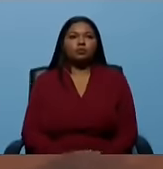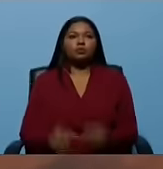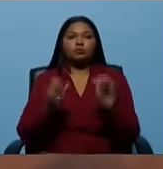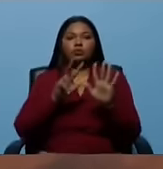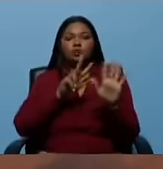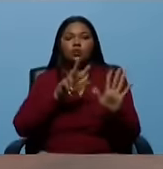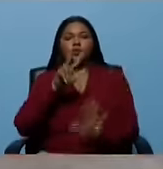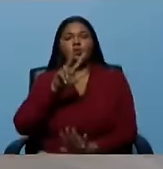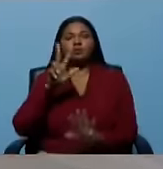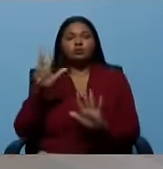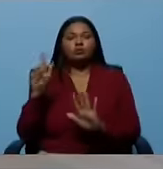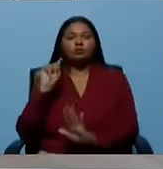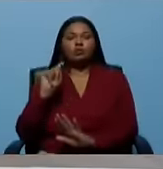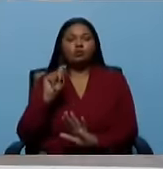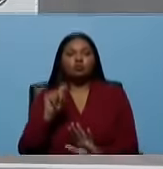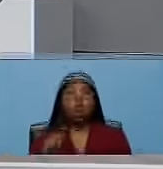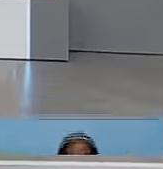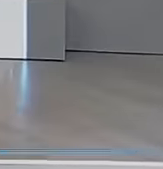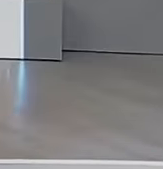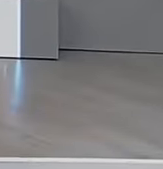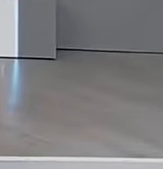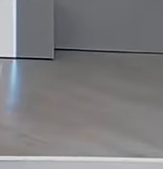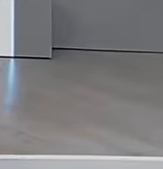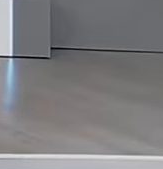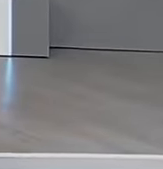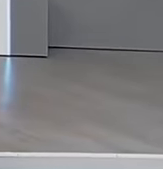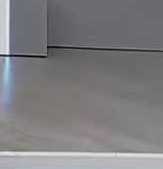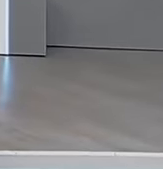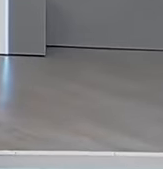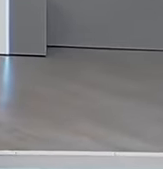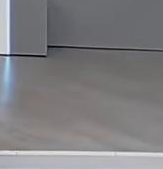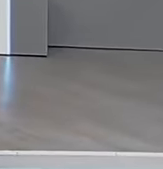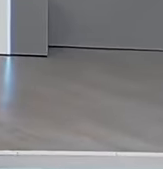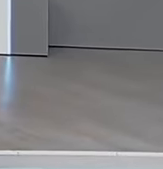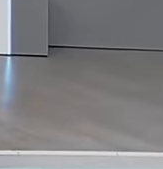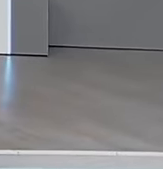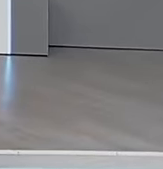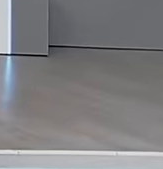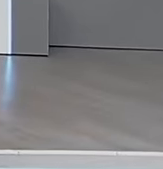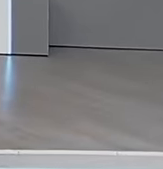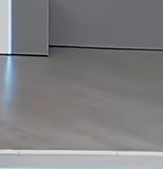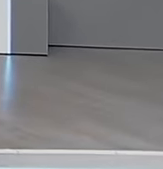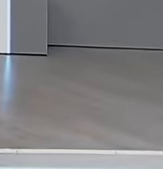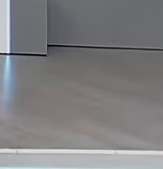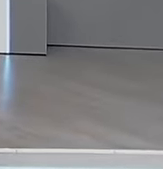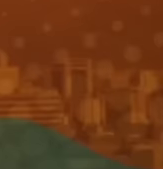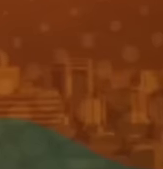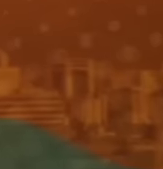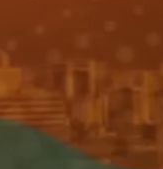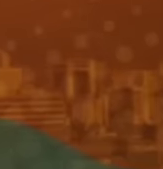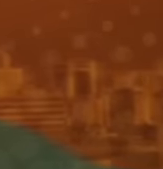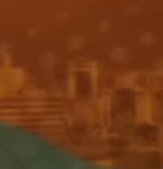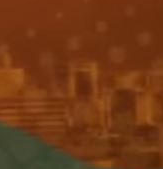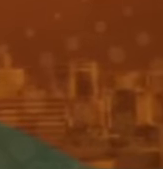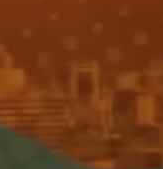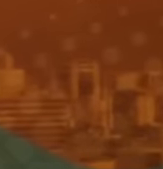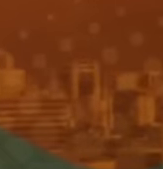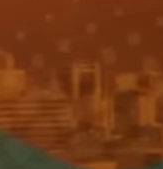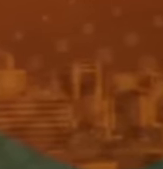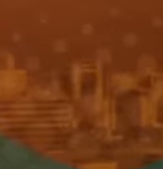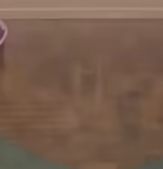la mañana pausa ya venimos con más de su programa café en la mañana conversando con janier Anaya profesor universitario internacionalista ya venimos